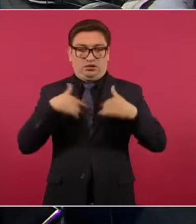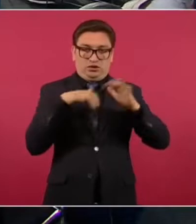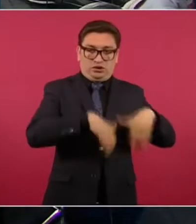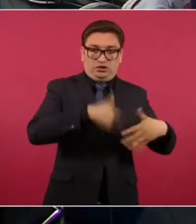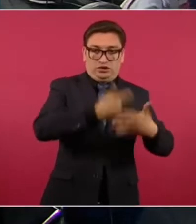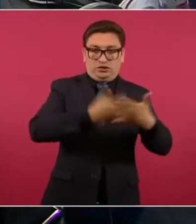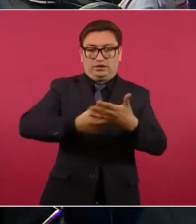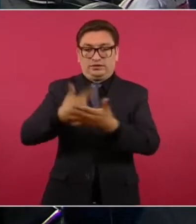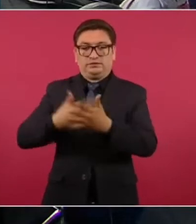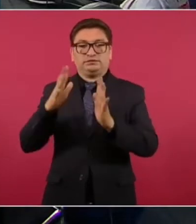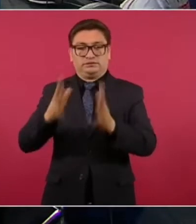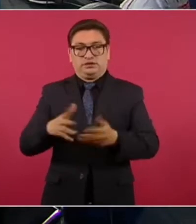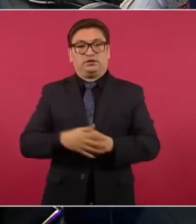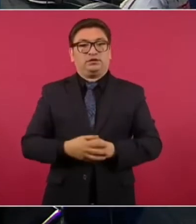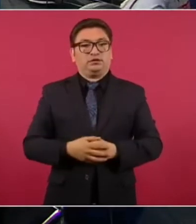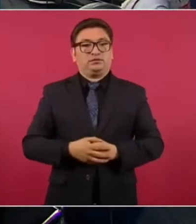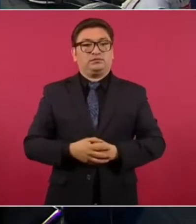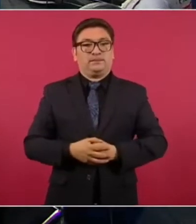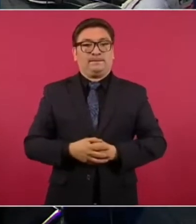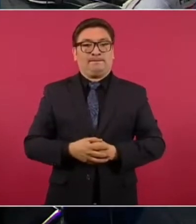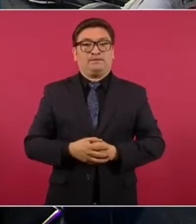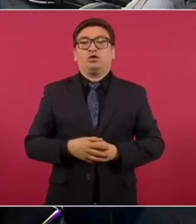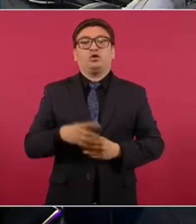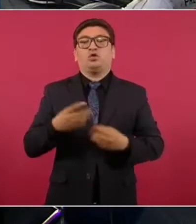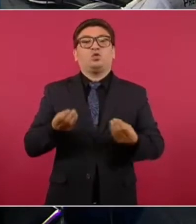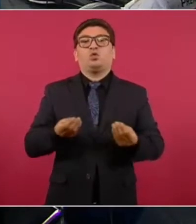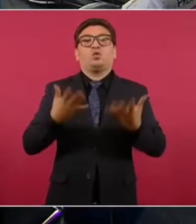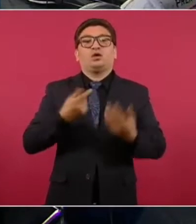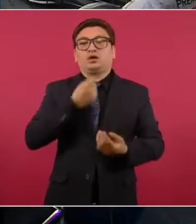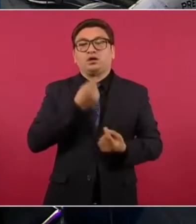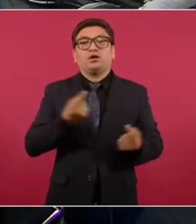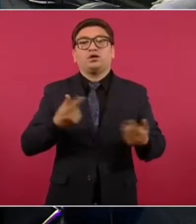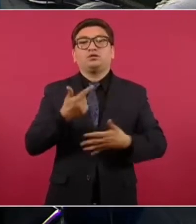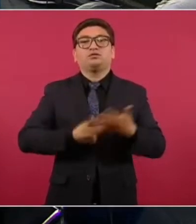de tener esa lámina de cuántos niños